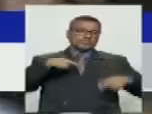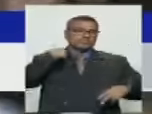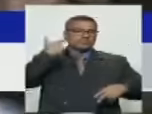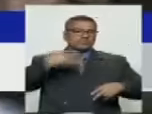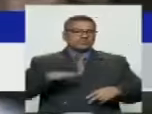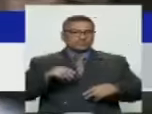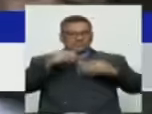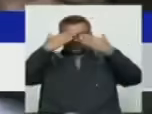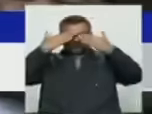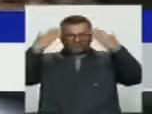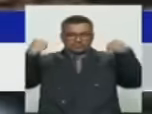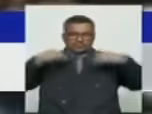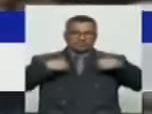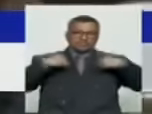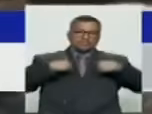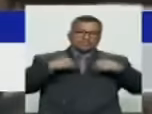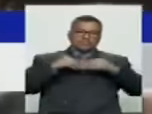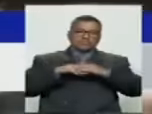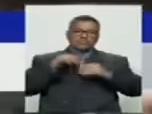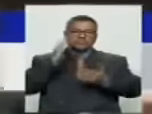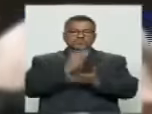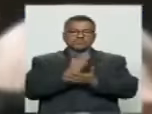hoy estás más vivo que nunca, Fidel.